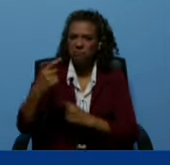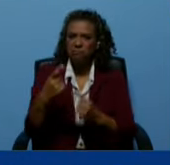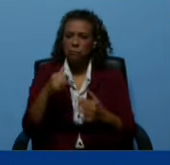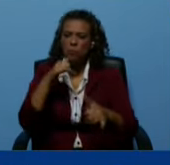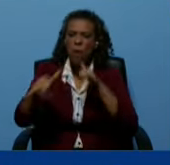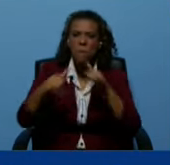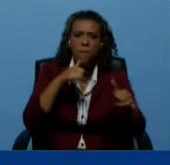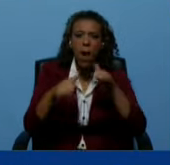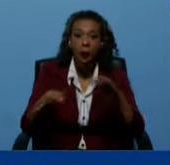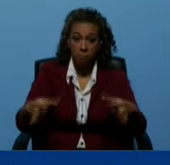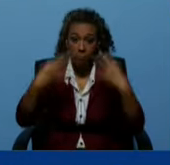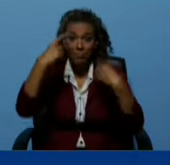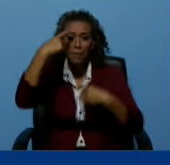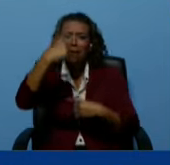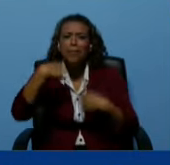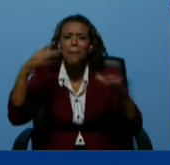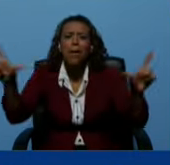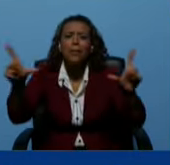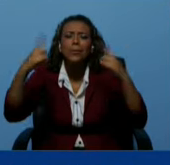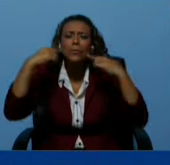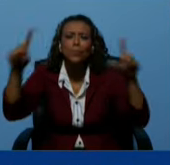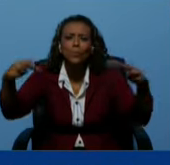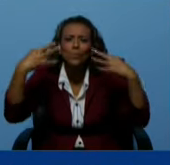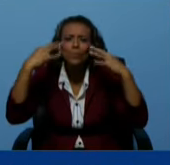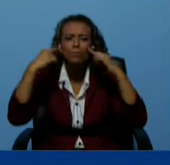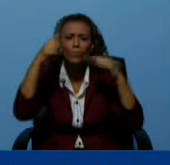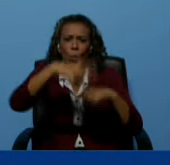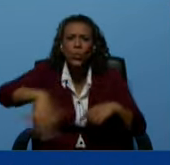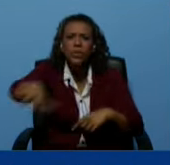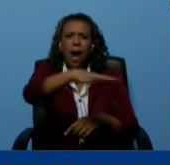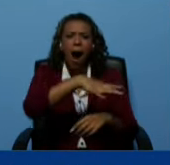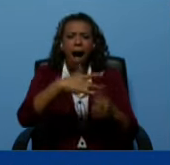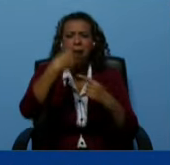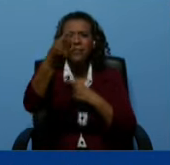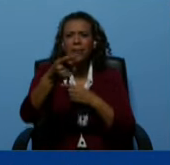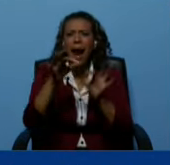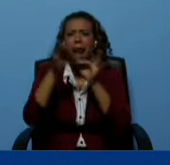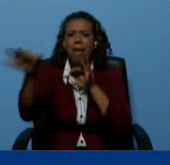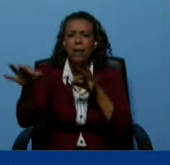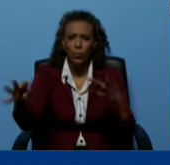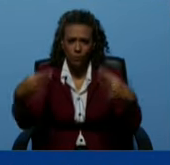De los que me están viendo ahorita, de los que están aquí, de los que están allá.